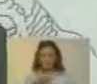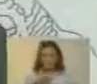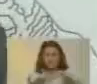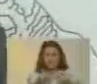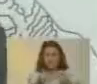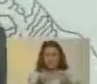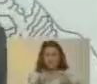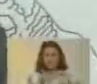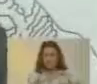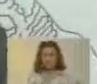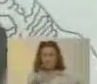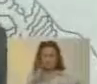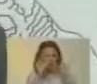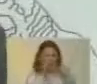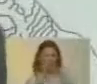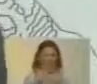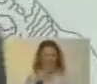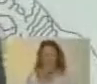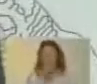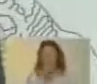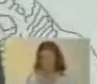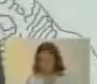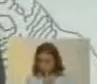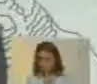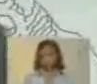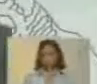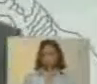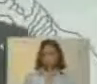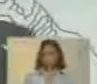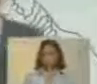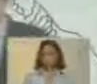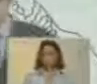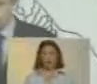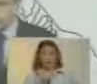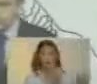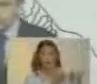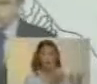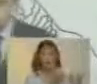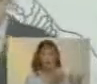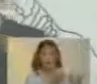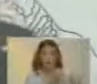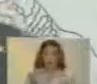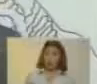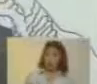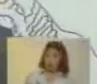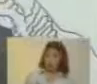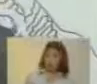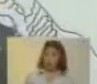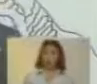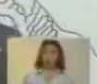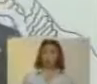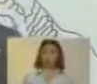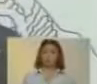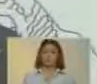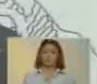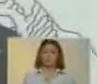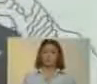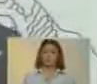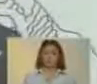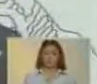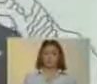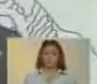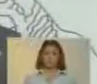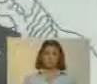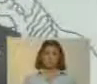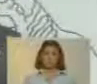ningún análisis equivocado. El responsable de lo que sucede, de la